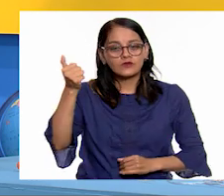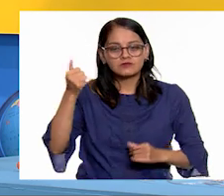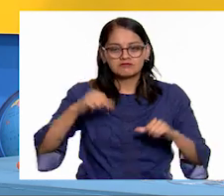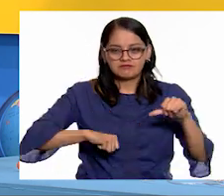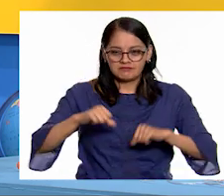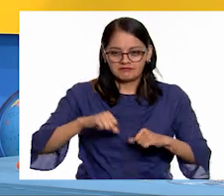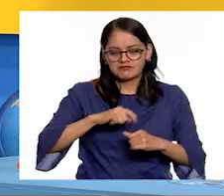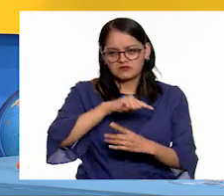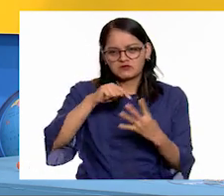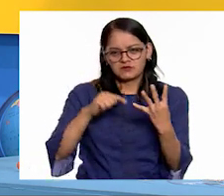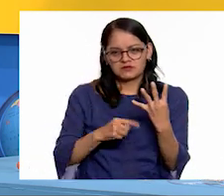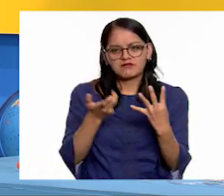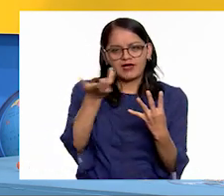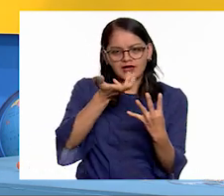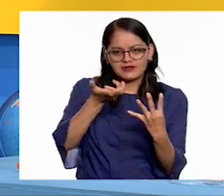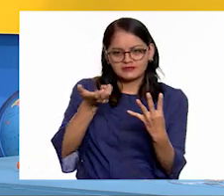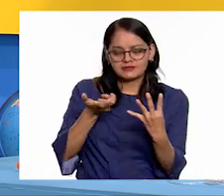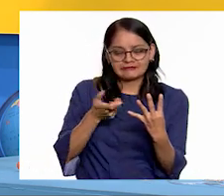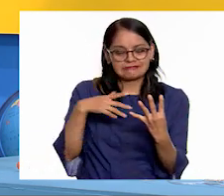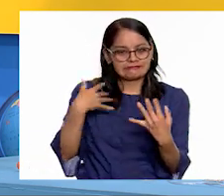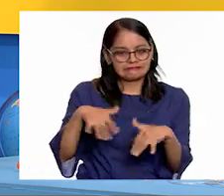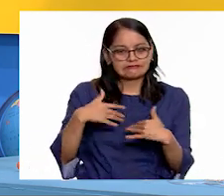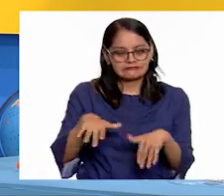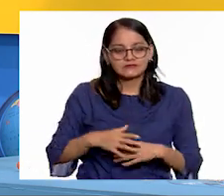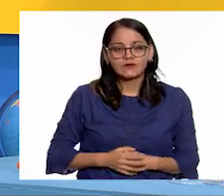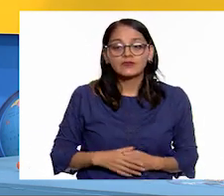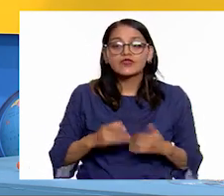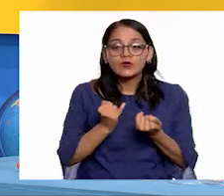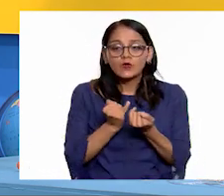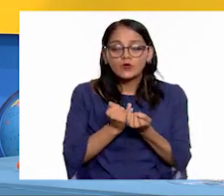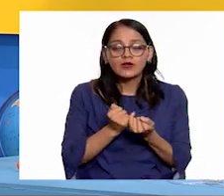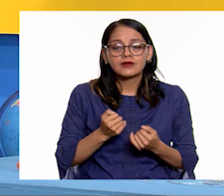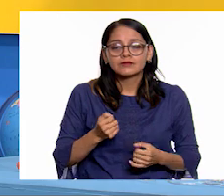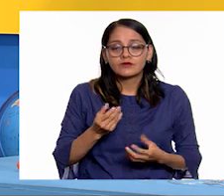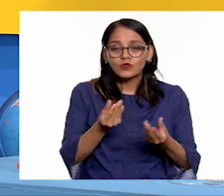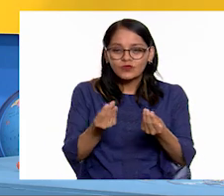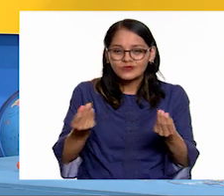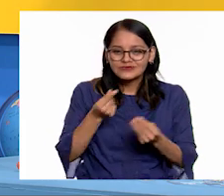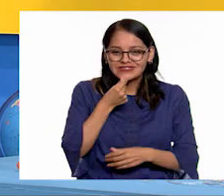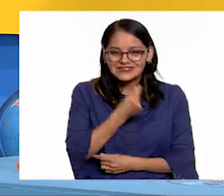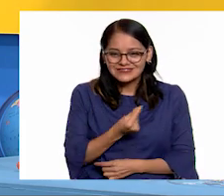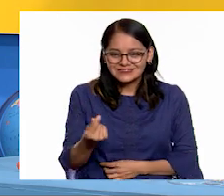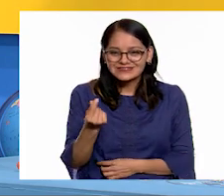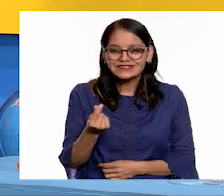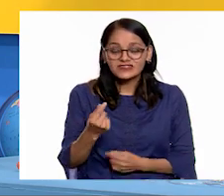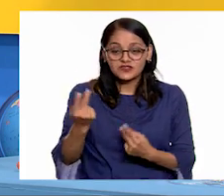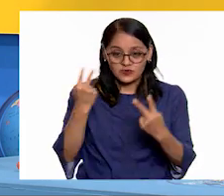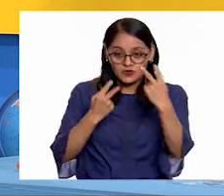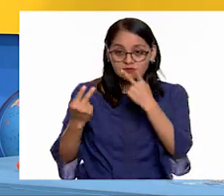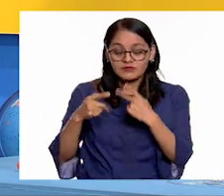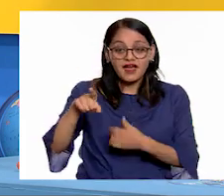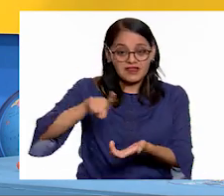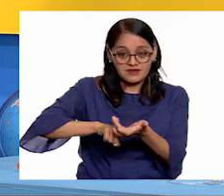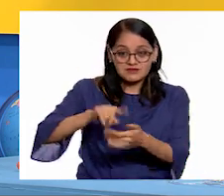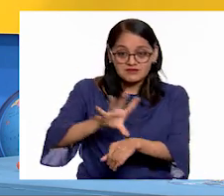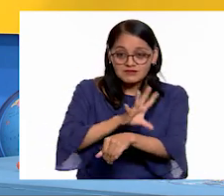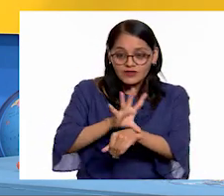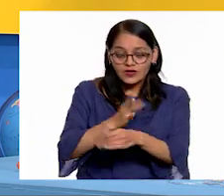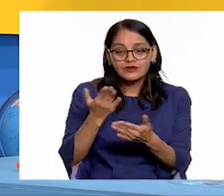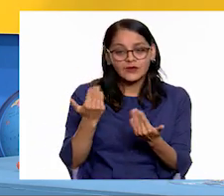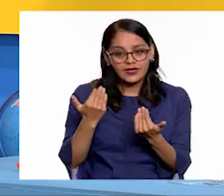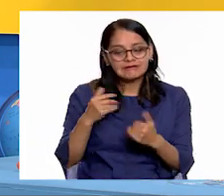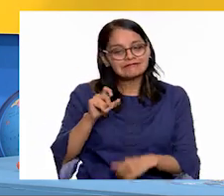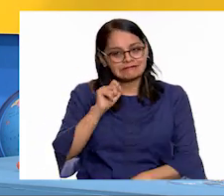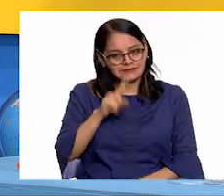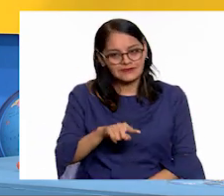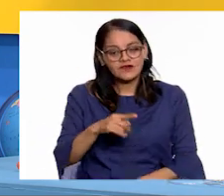las actividades que realizas. Juan Carlos, igual les pasaría a muchas de las niñas y los niños que nos ven desde casa. Sin embargo, también